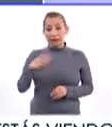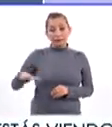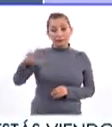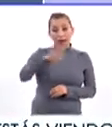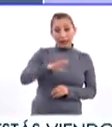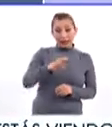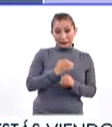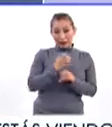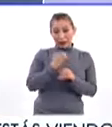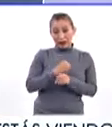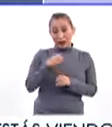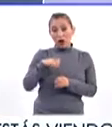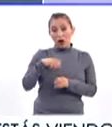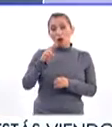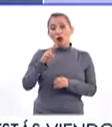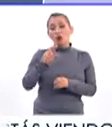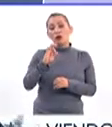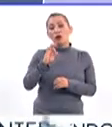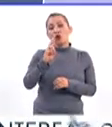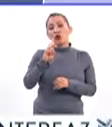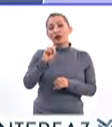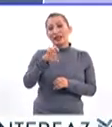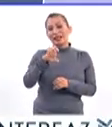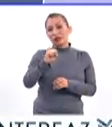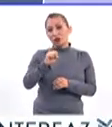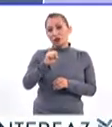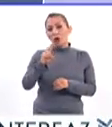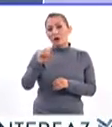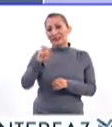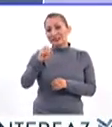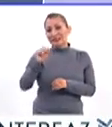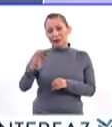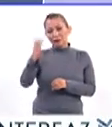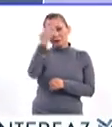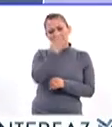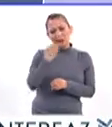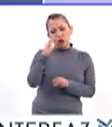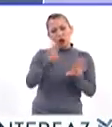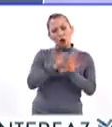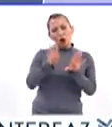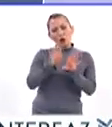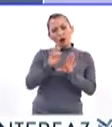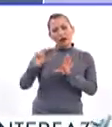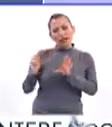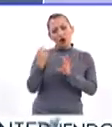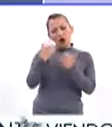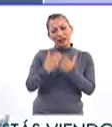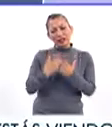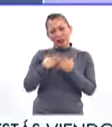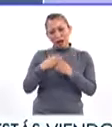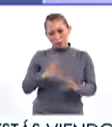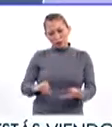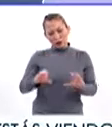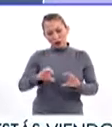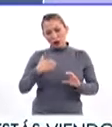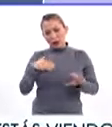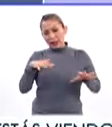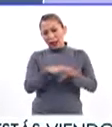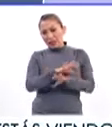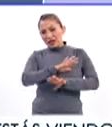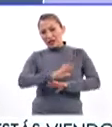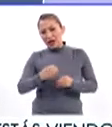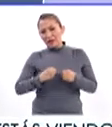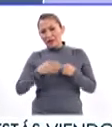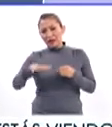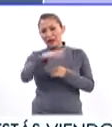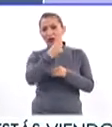la Infancia del Fondo de las Naciones Unidas para la Infancia, o UNICEF, examina las formas en que la tecnología digital ha cambiado ya las